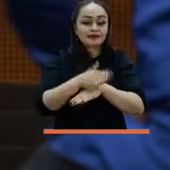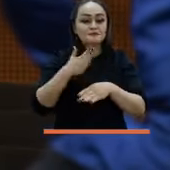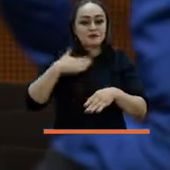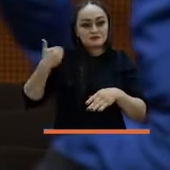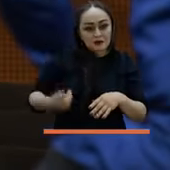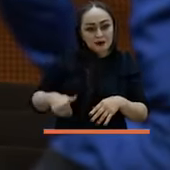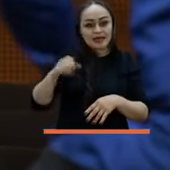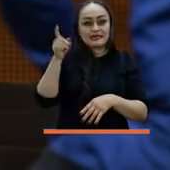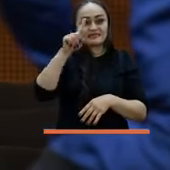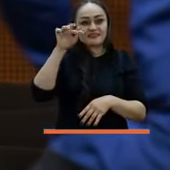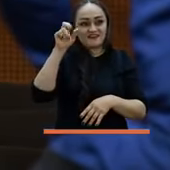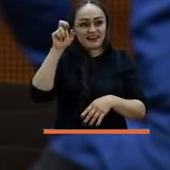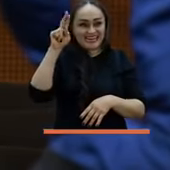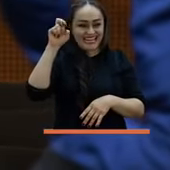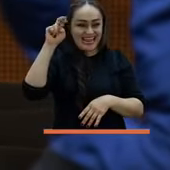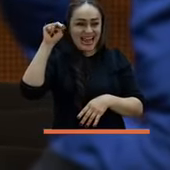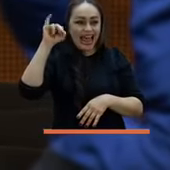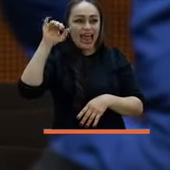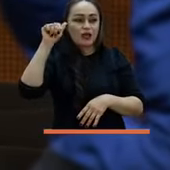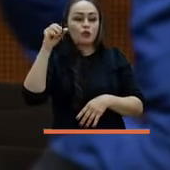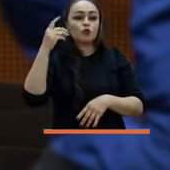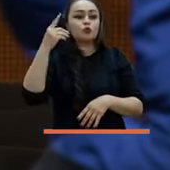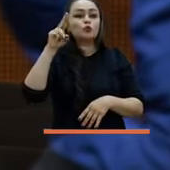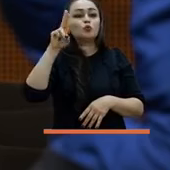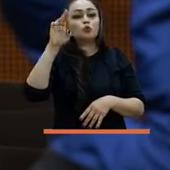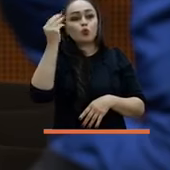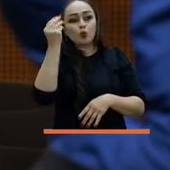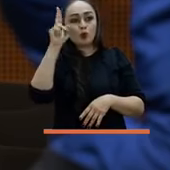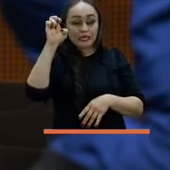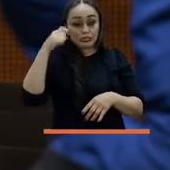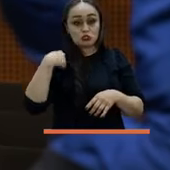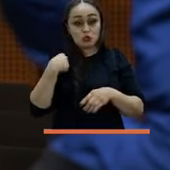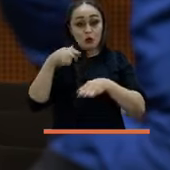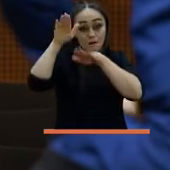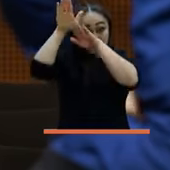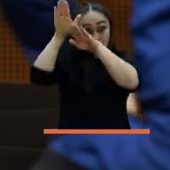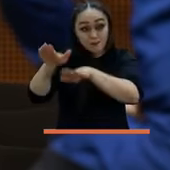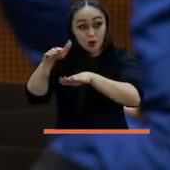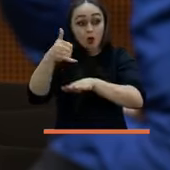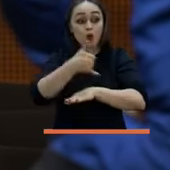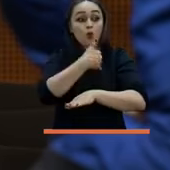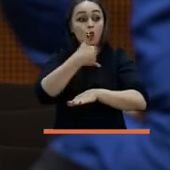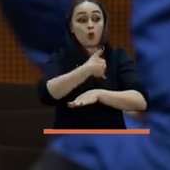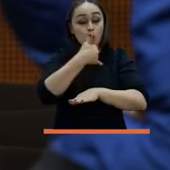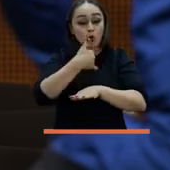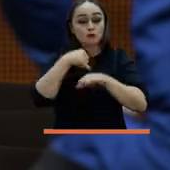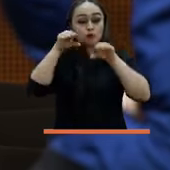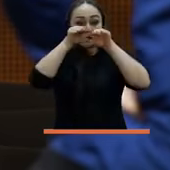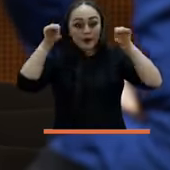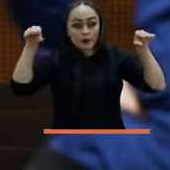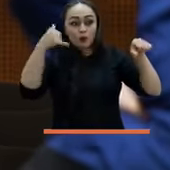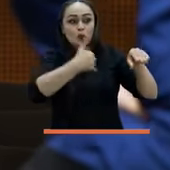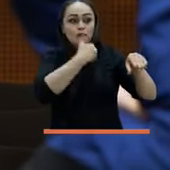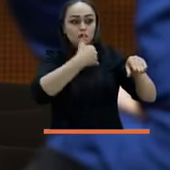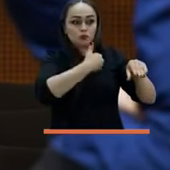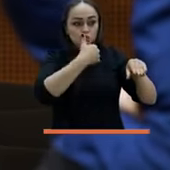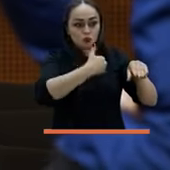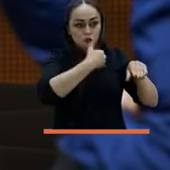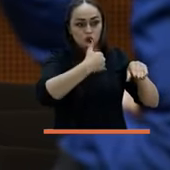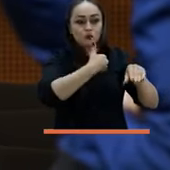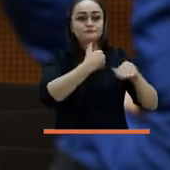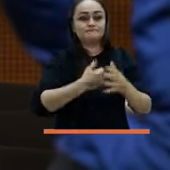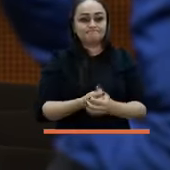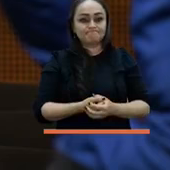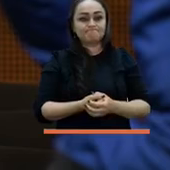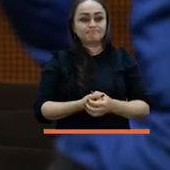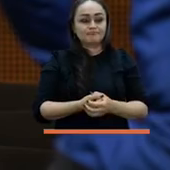nombre es stefani eduquen yo soy la representante de alguna u otra forma de las juventudes submarinas ante la plataforma de juventud y ante